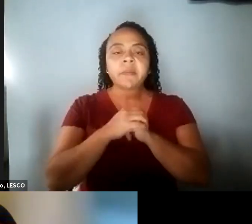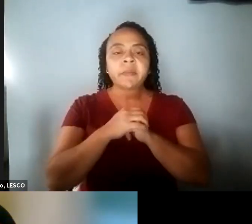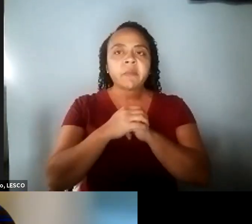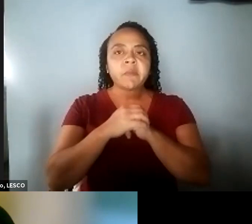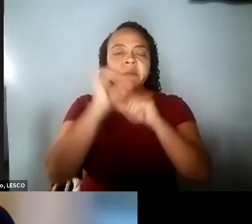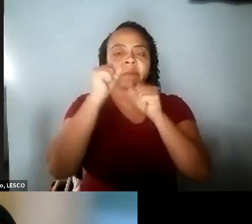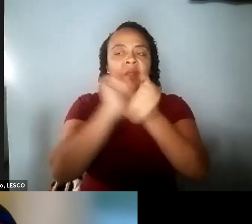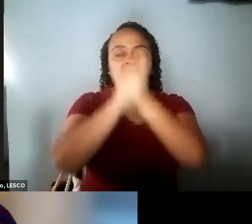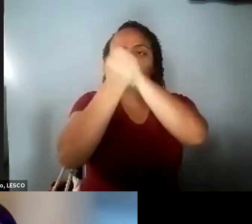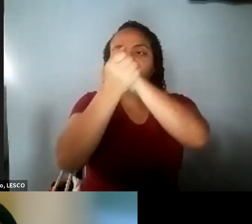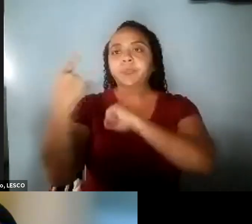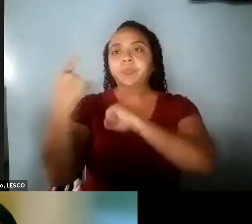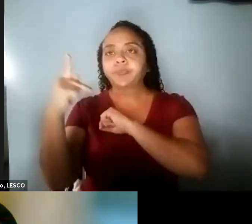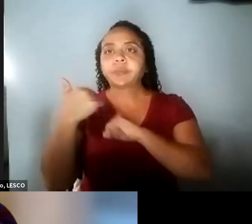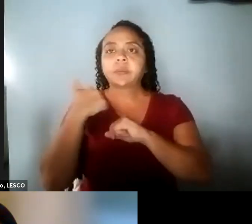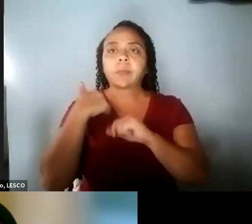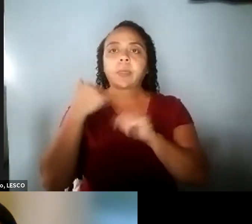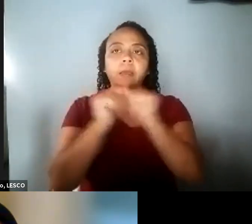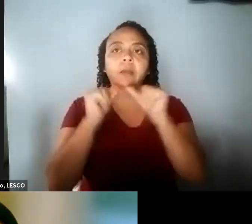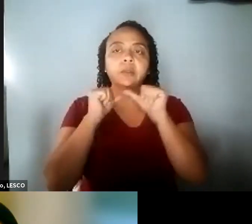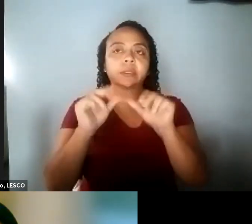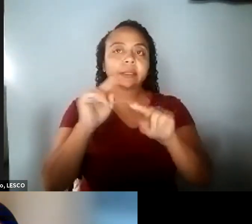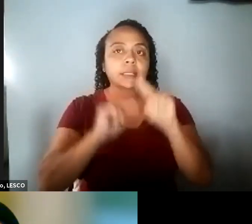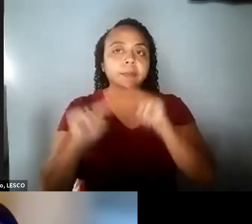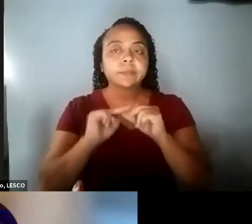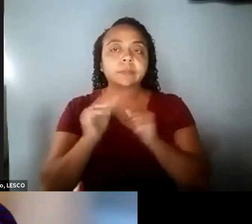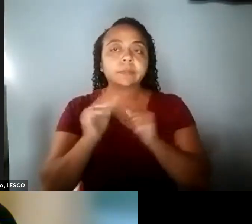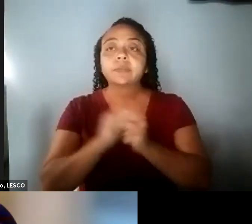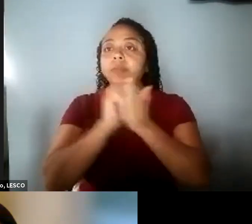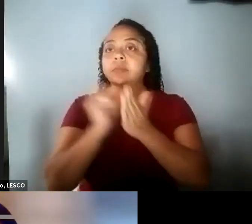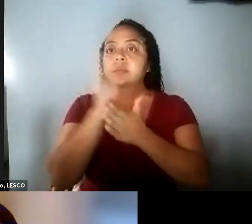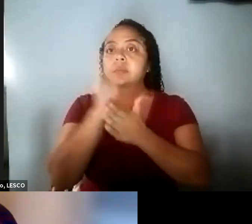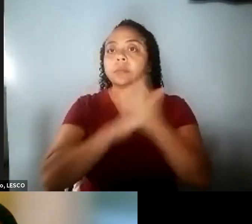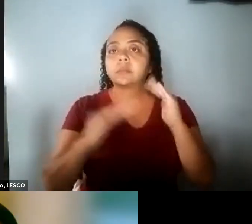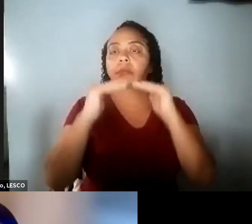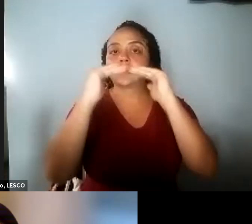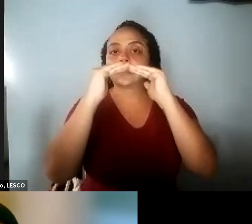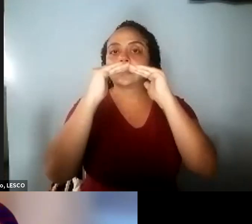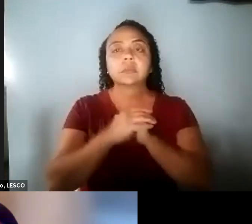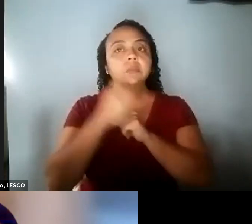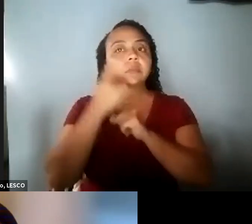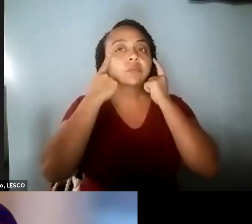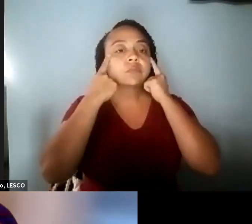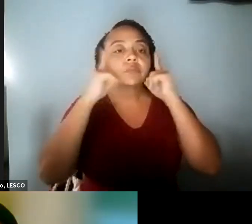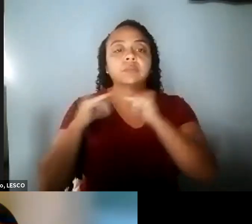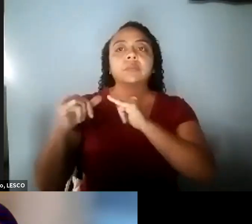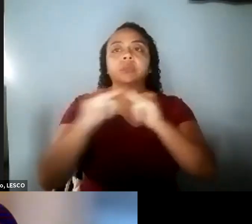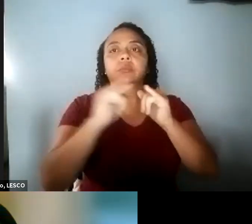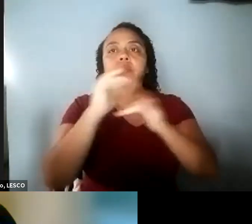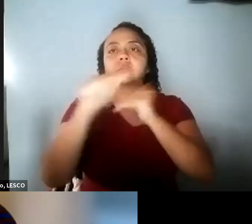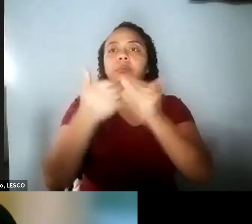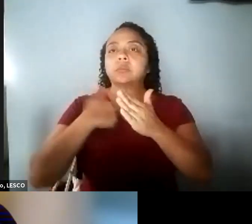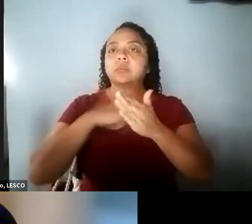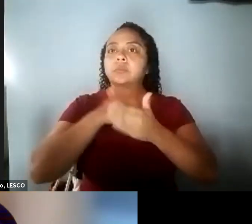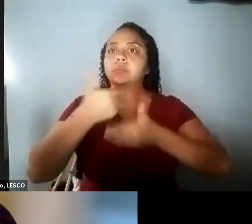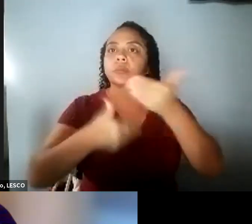que tiende con la continuidad del negocio estamos en esa fase de nivelación y preparación para lograr estandarizar todo nuestro proceso a nivel de